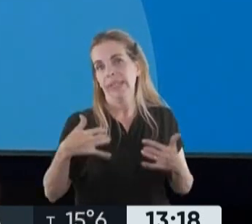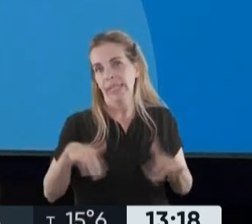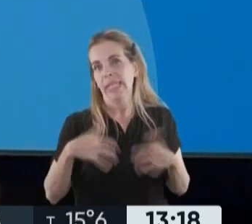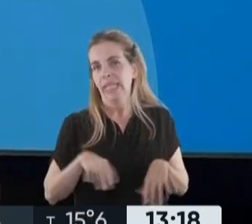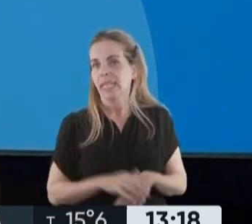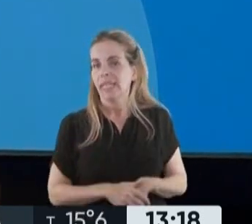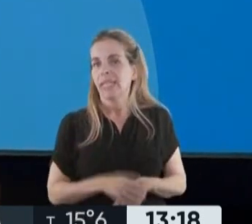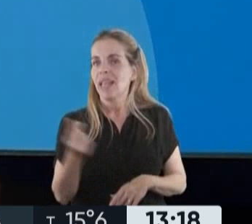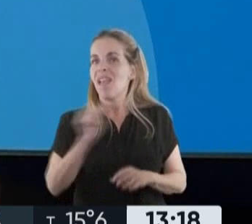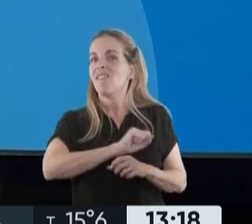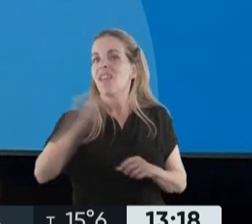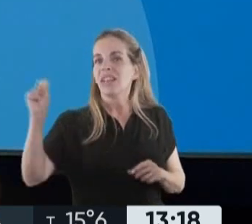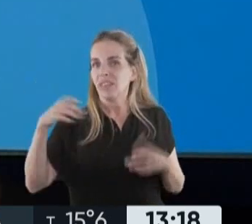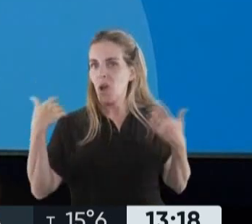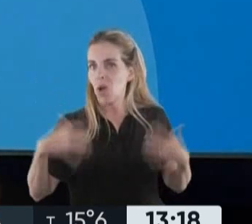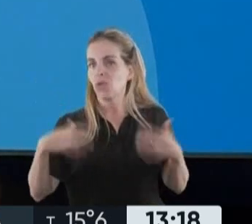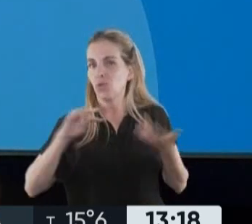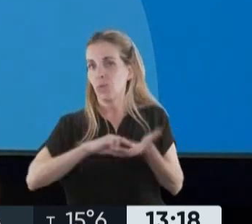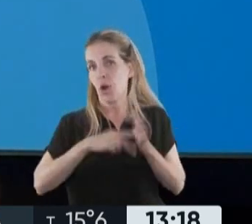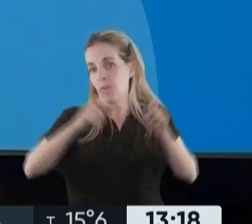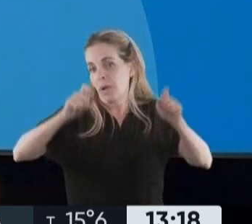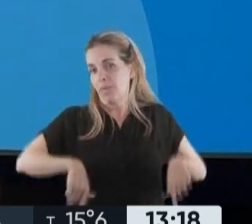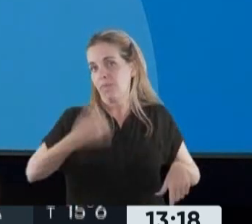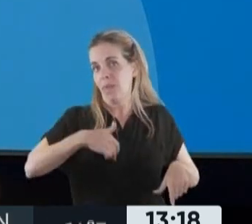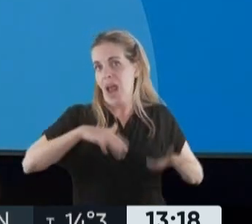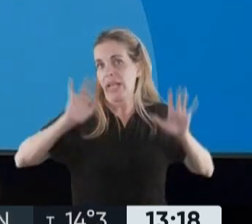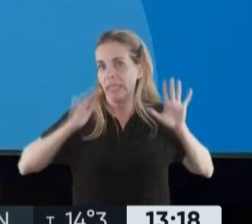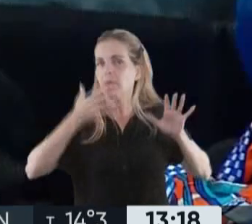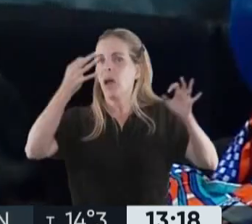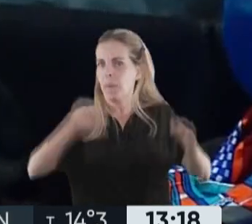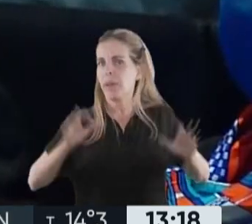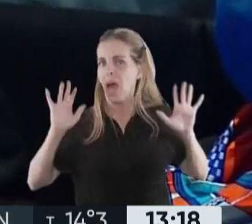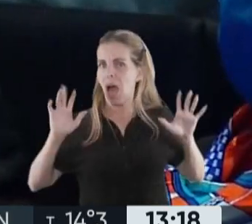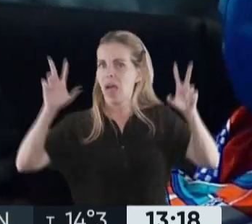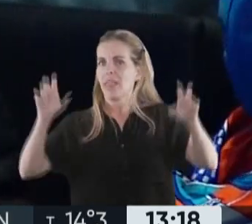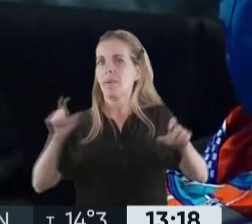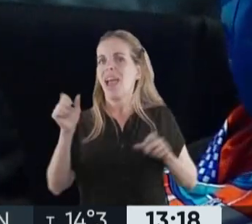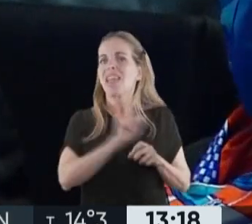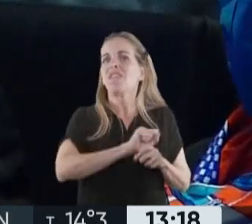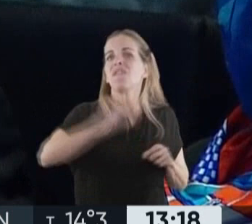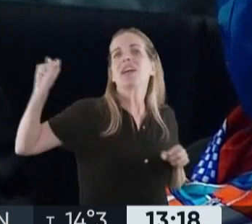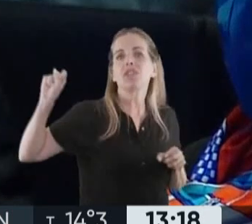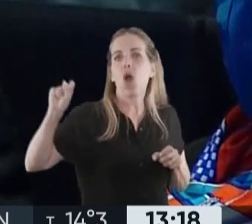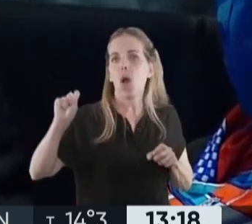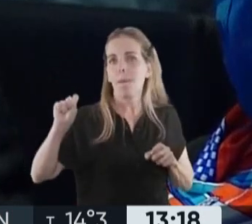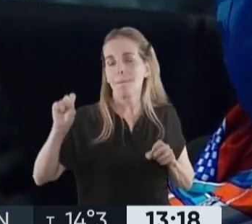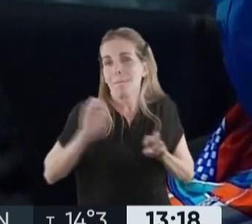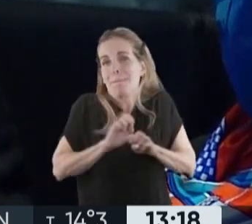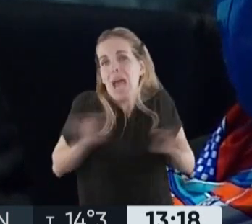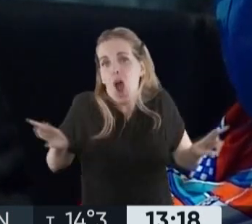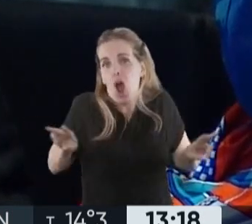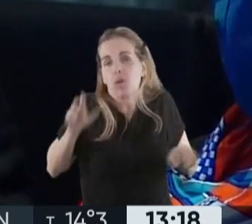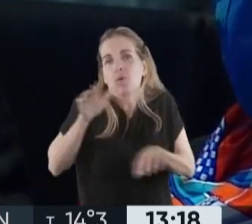Que hay que entender que en gran medida es problema nuestro, porque es cierto que la inflación se complica por el escenario